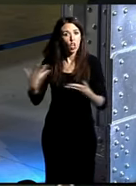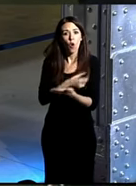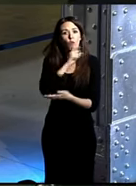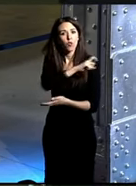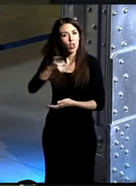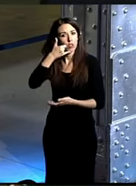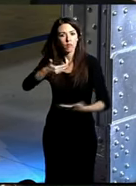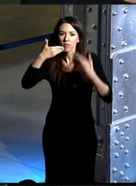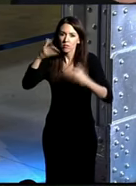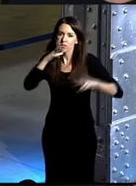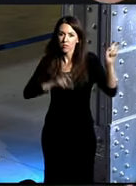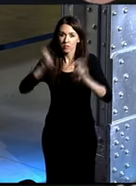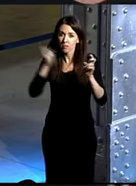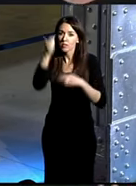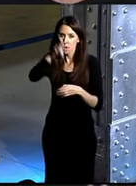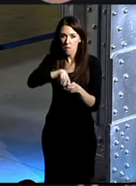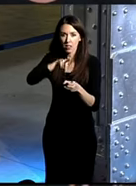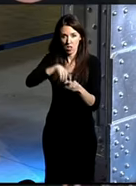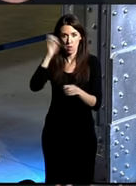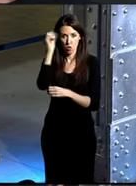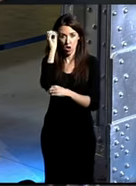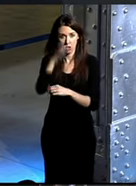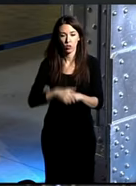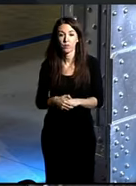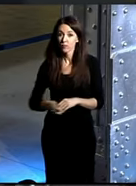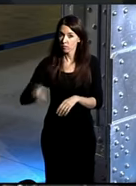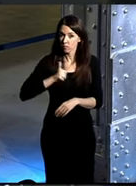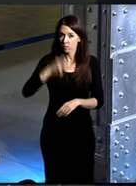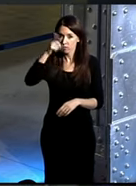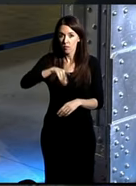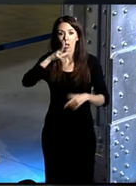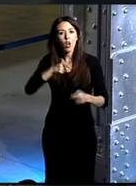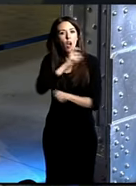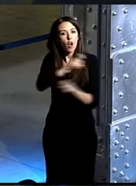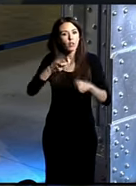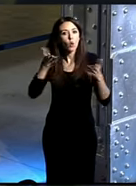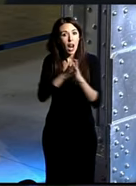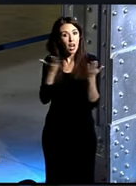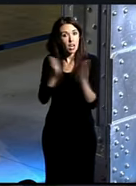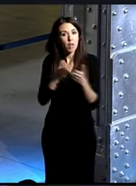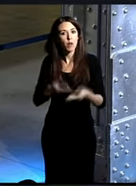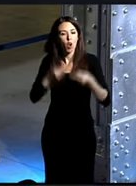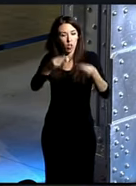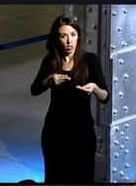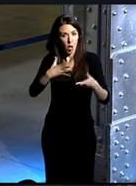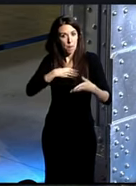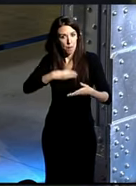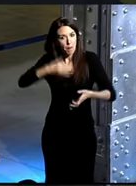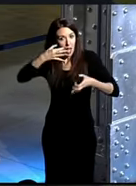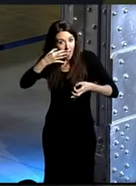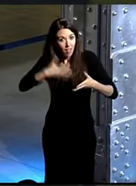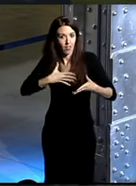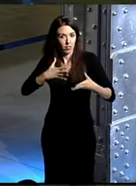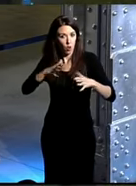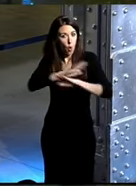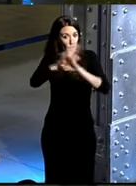Telefónica, queremos agradecerles su presencia y participación en el acto. Aprovecho también la ocasión para decirles que el libro lo vamos a entregar en papel al final